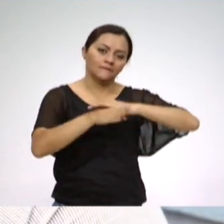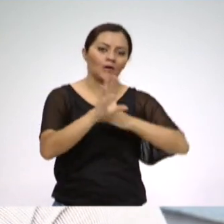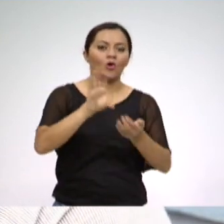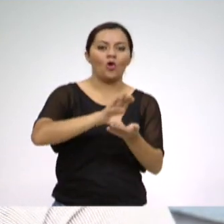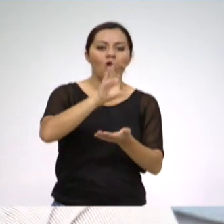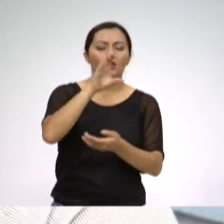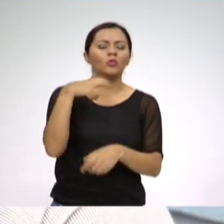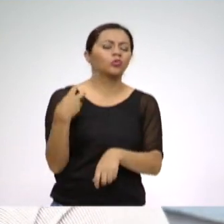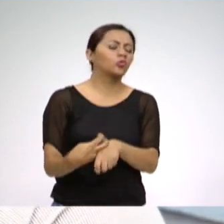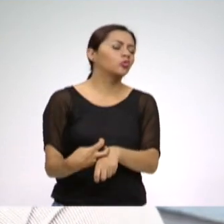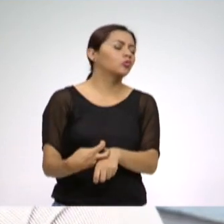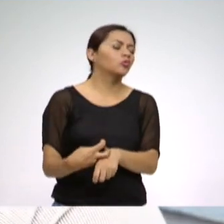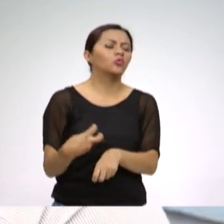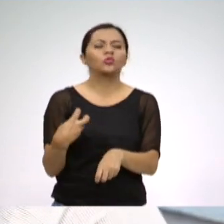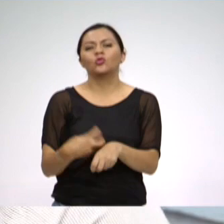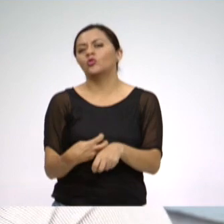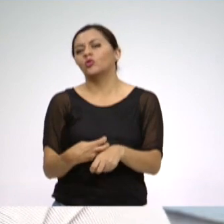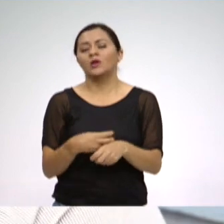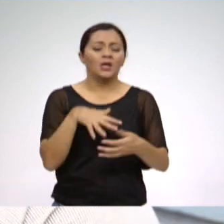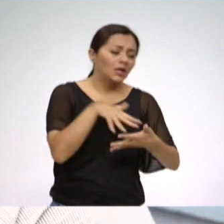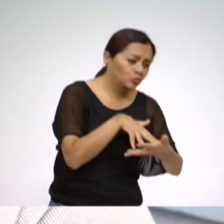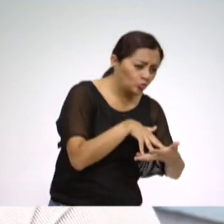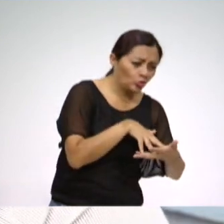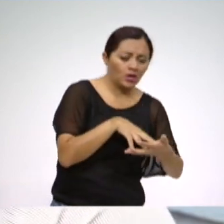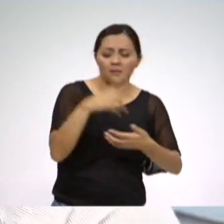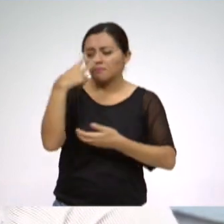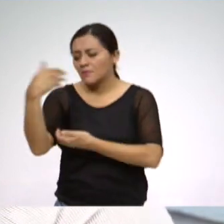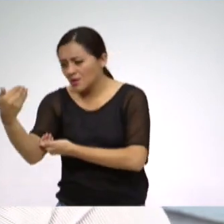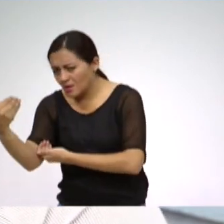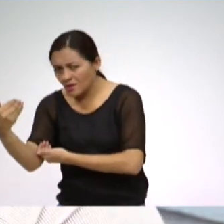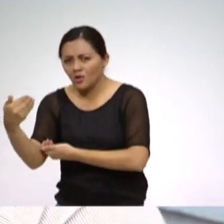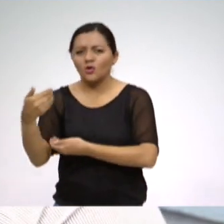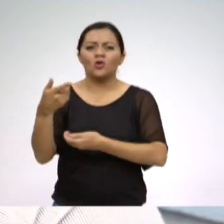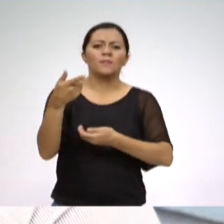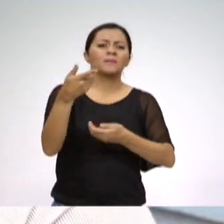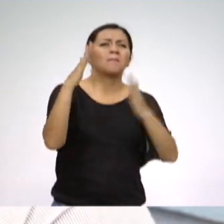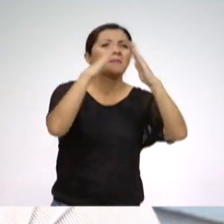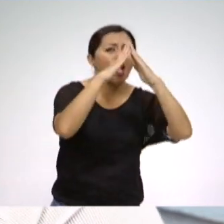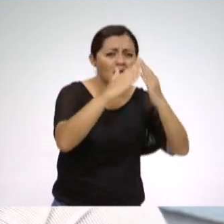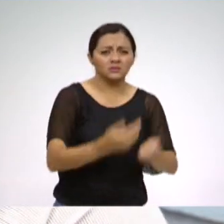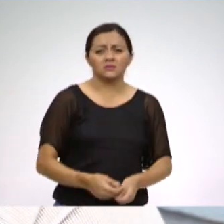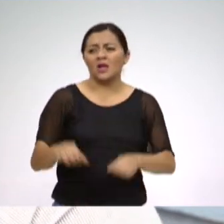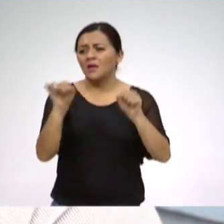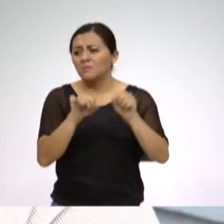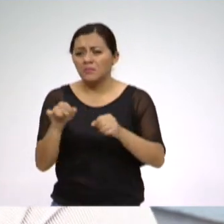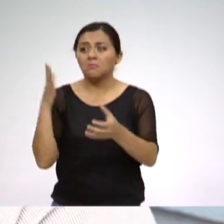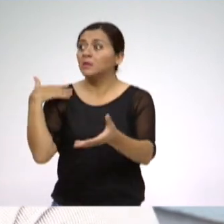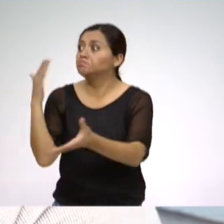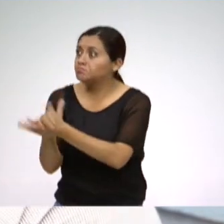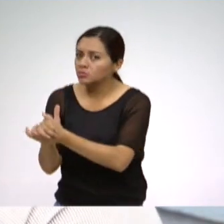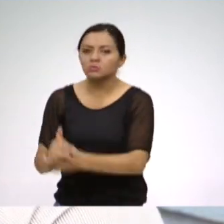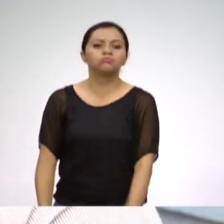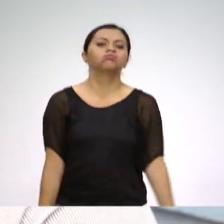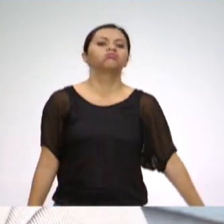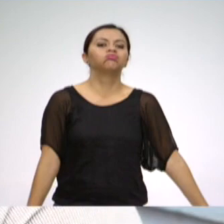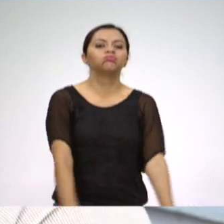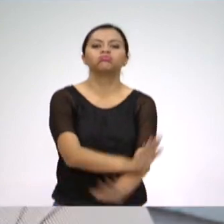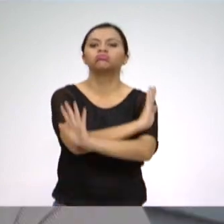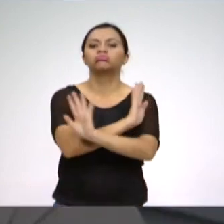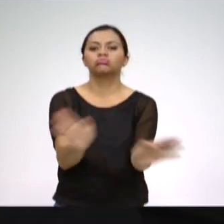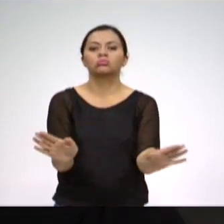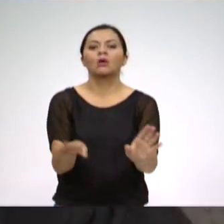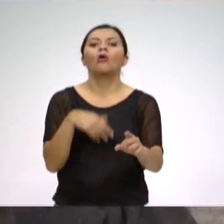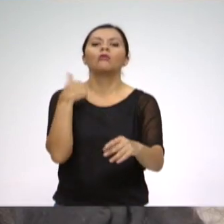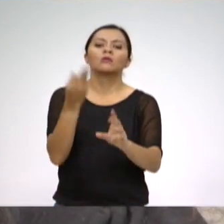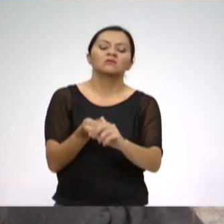hizo tan duro porque tenía al mismo tiempo que estudiar, mi hijo, mi casa, el marido y todo lo demás. Me salí vuelta